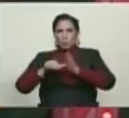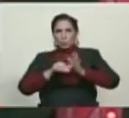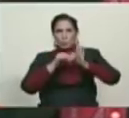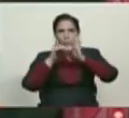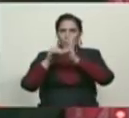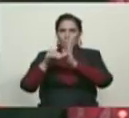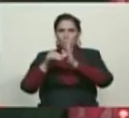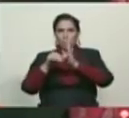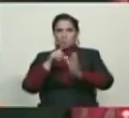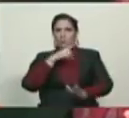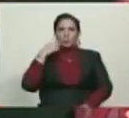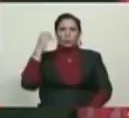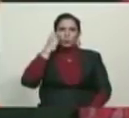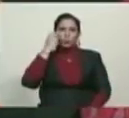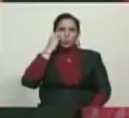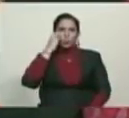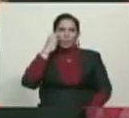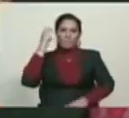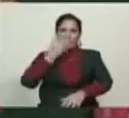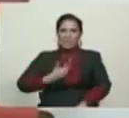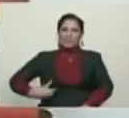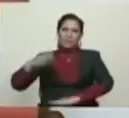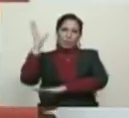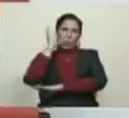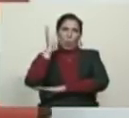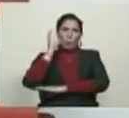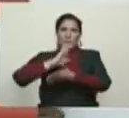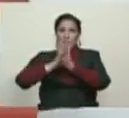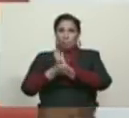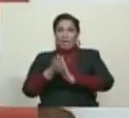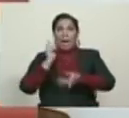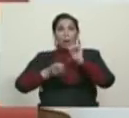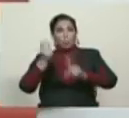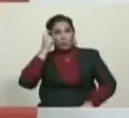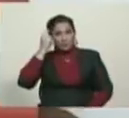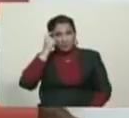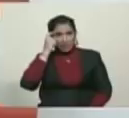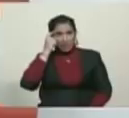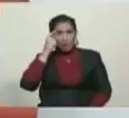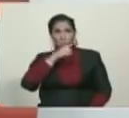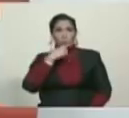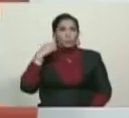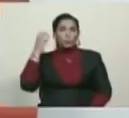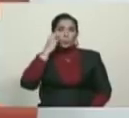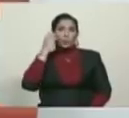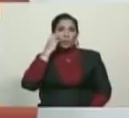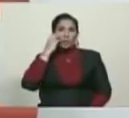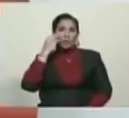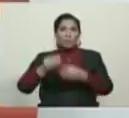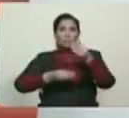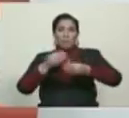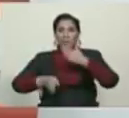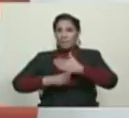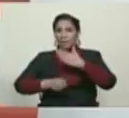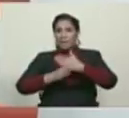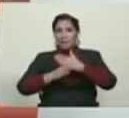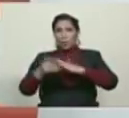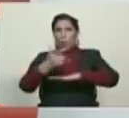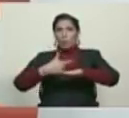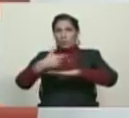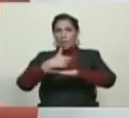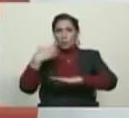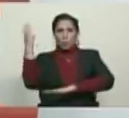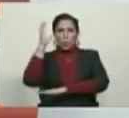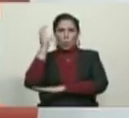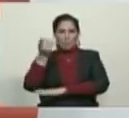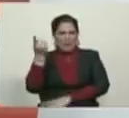Duque. Un desastre. Algún día Duque va a tener que gobernar Colombia y dejar de preocuparse. Ayer me